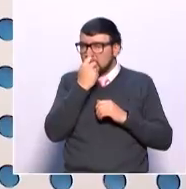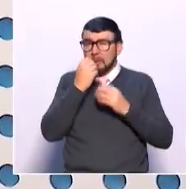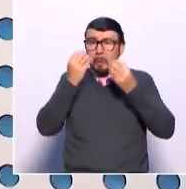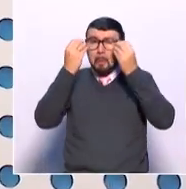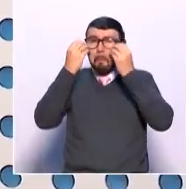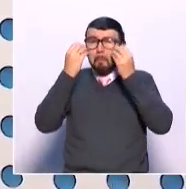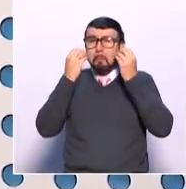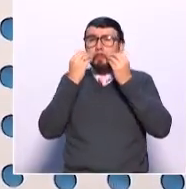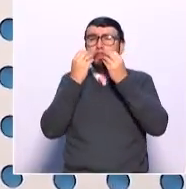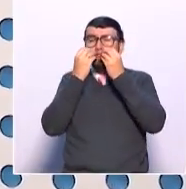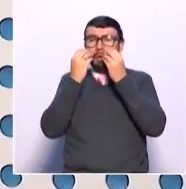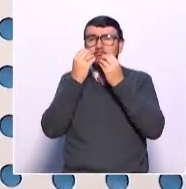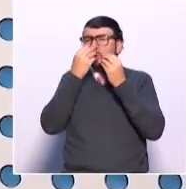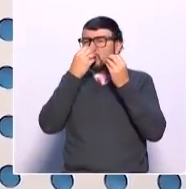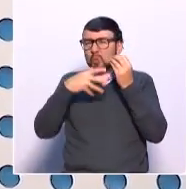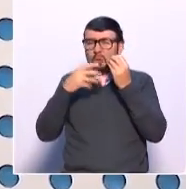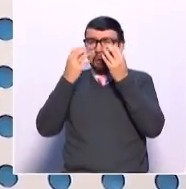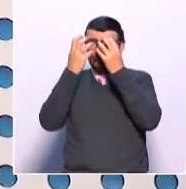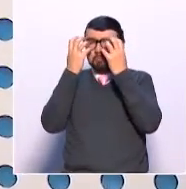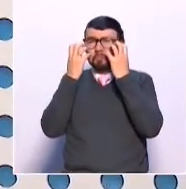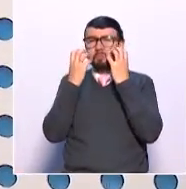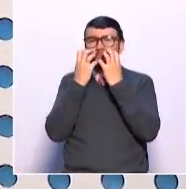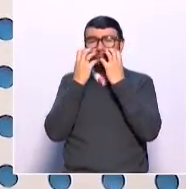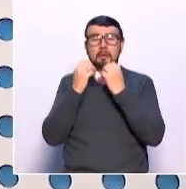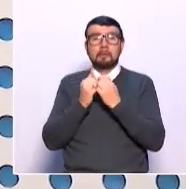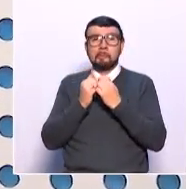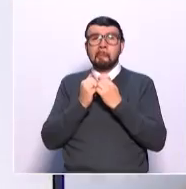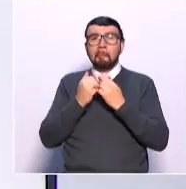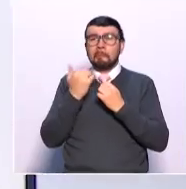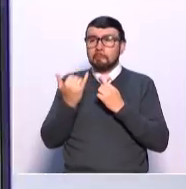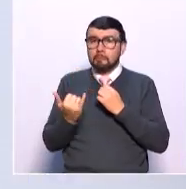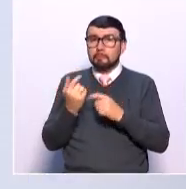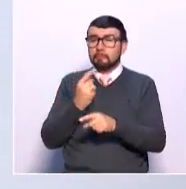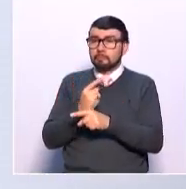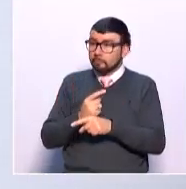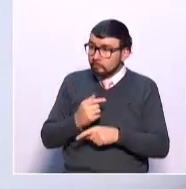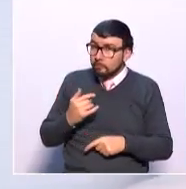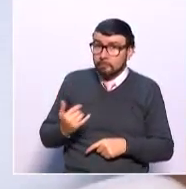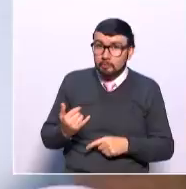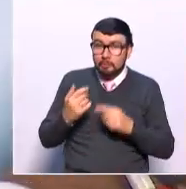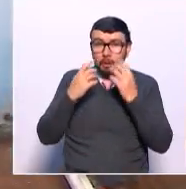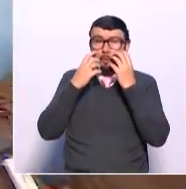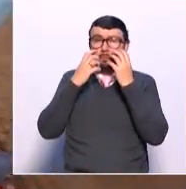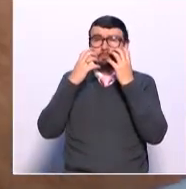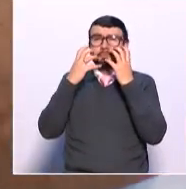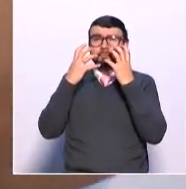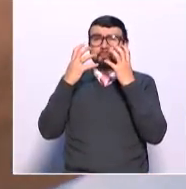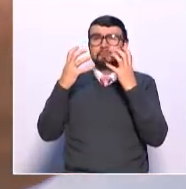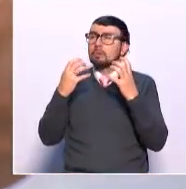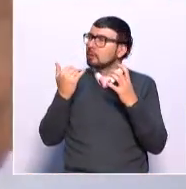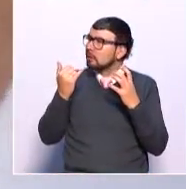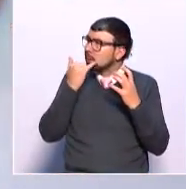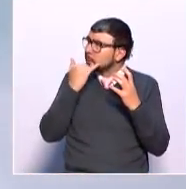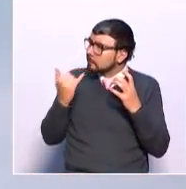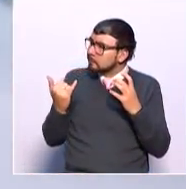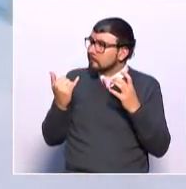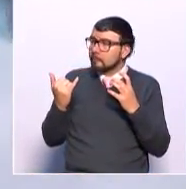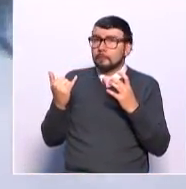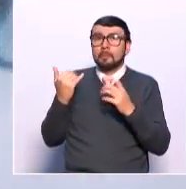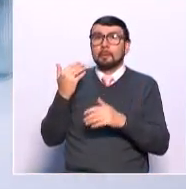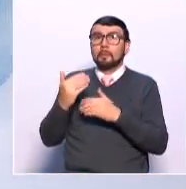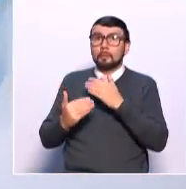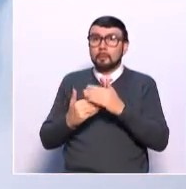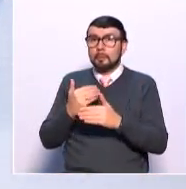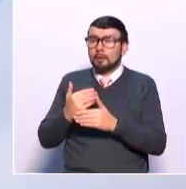de materia en muchos casos y esa y esta inflamación lo que hace es que empieza a